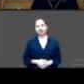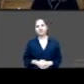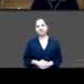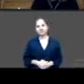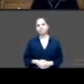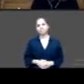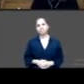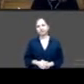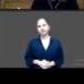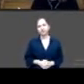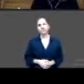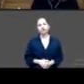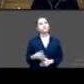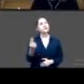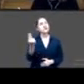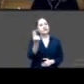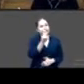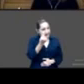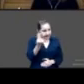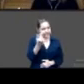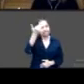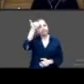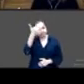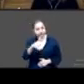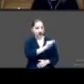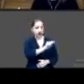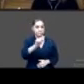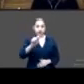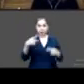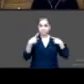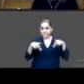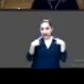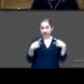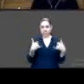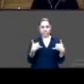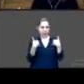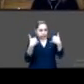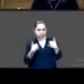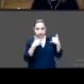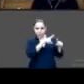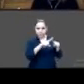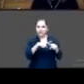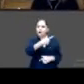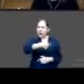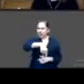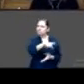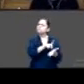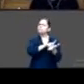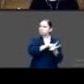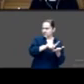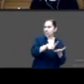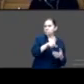Es necesario reconocer que las adolescentes son personas con derechos y capacidades. Escuchémoslas y actuemos